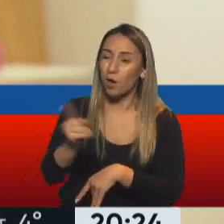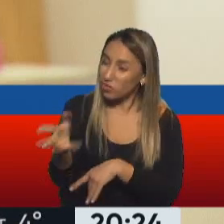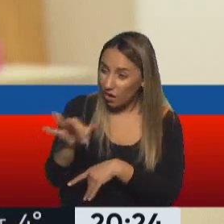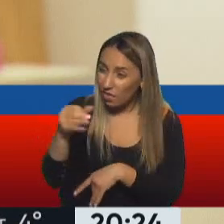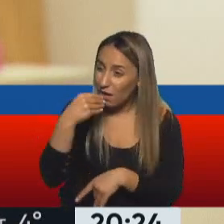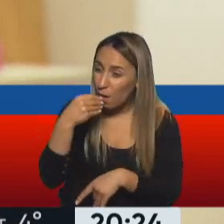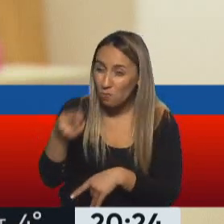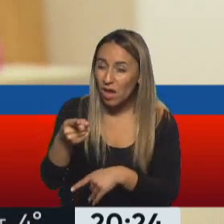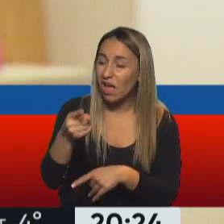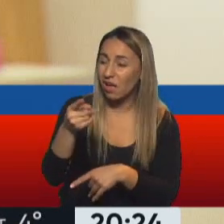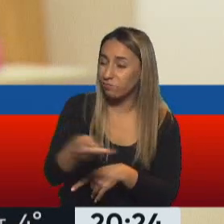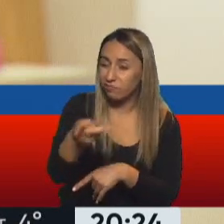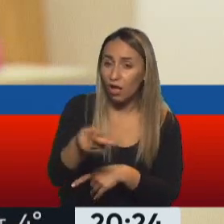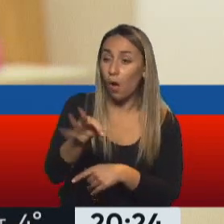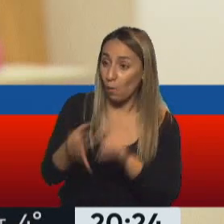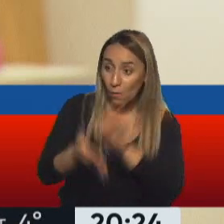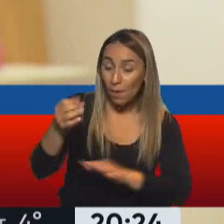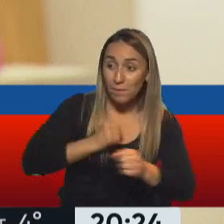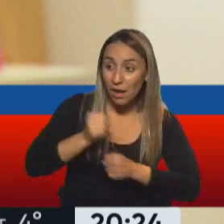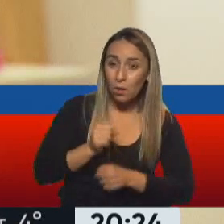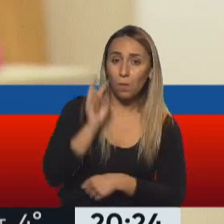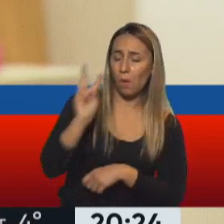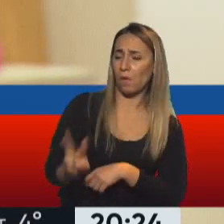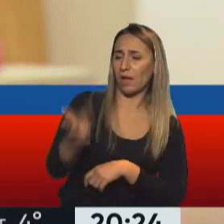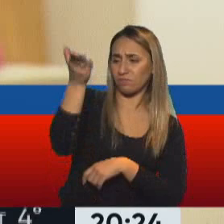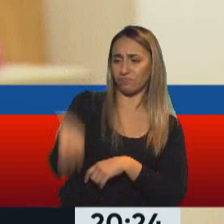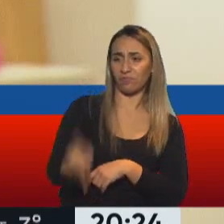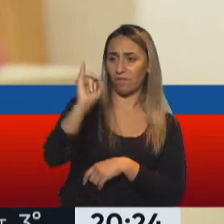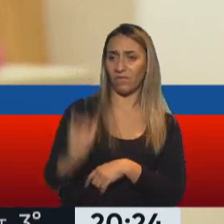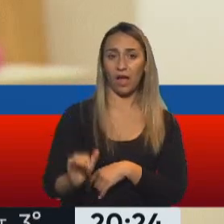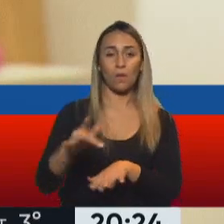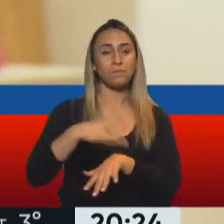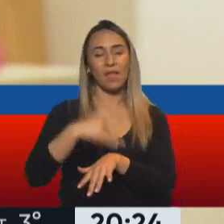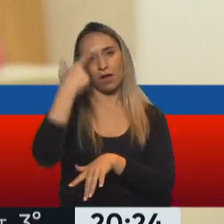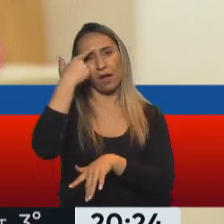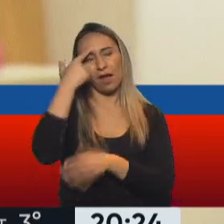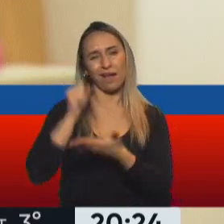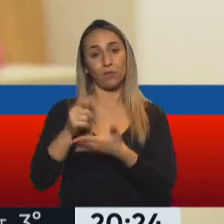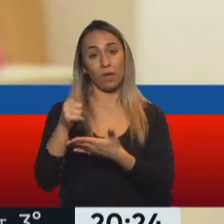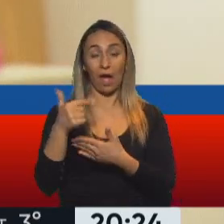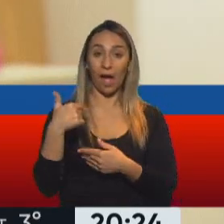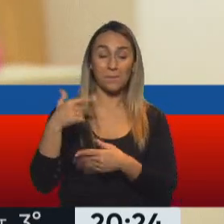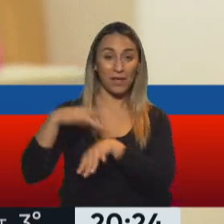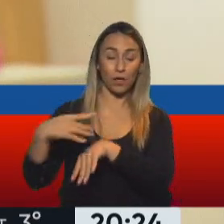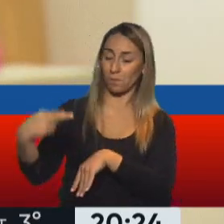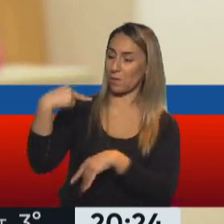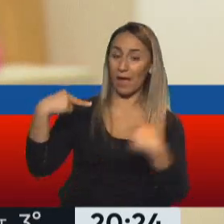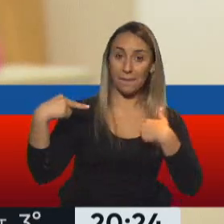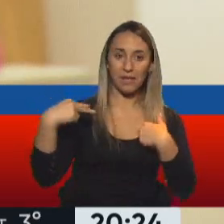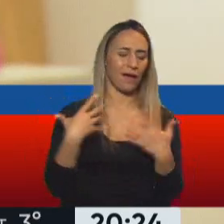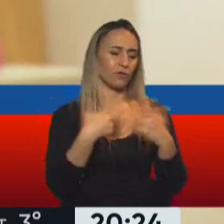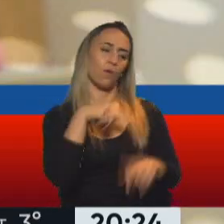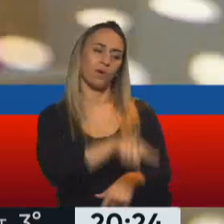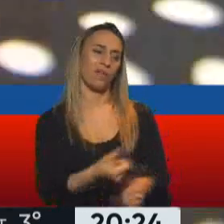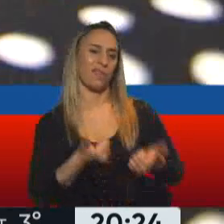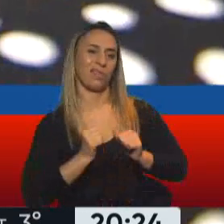los días o si sale a correr una maratón o no. Está dado, el médico no lo supone. A mí me ven y asumen que soy sedentaria y no que